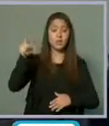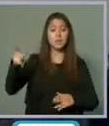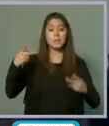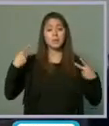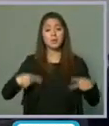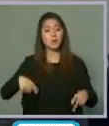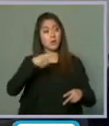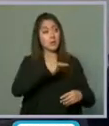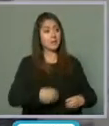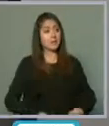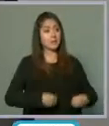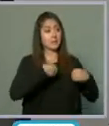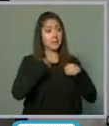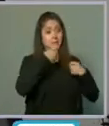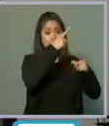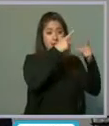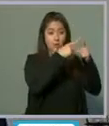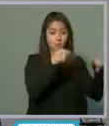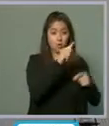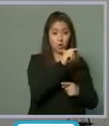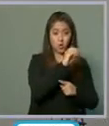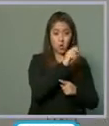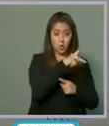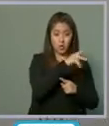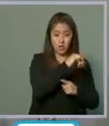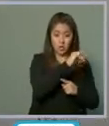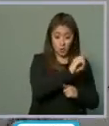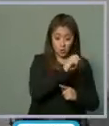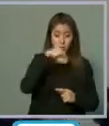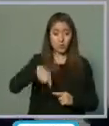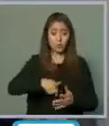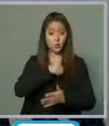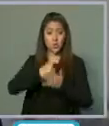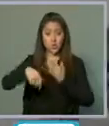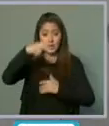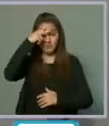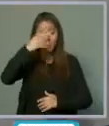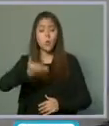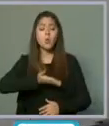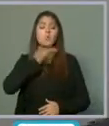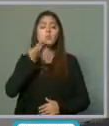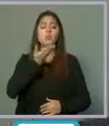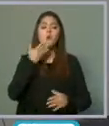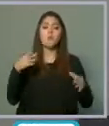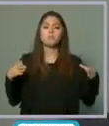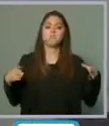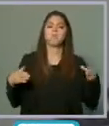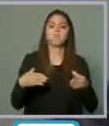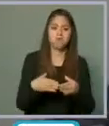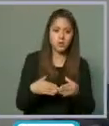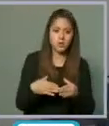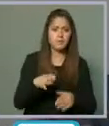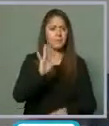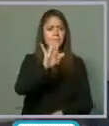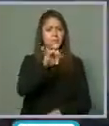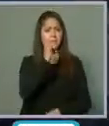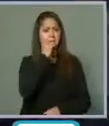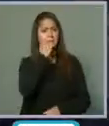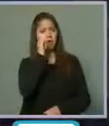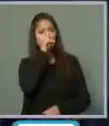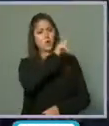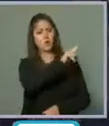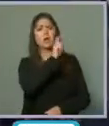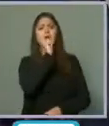habitantes de Tokio como los de Ciudad de México estamos bien habituados a las aglomeraciones. Ok. Oye, pero el metro es muy curioso allá, ¿no? O sea, la